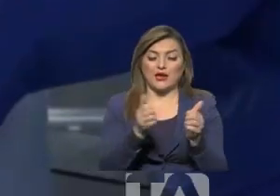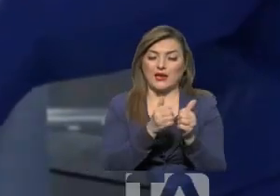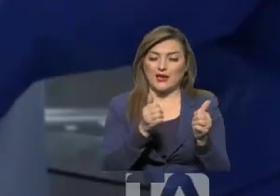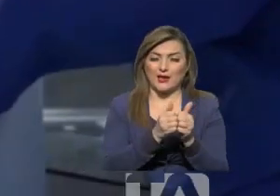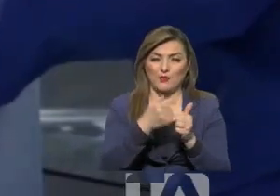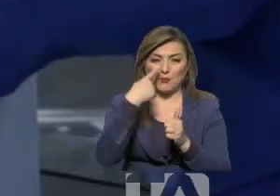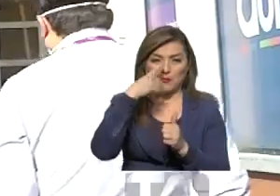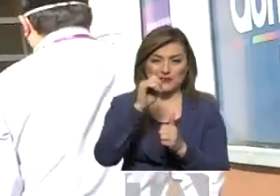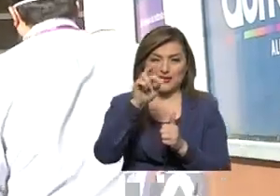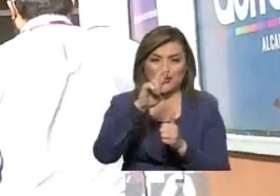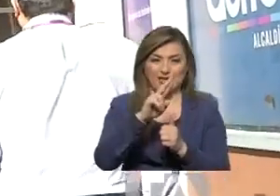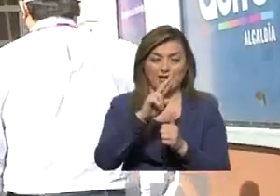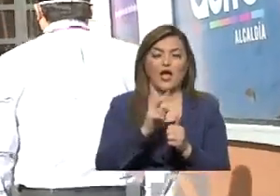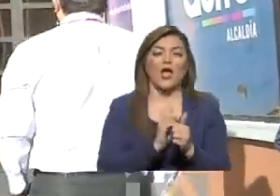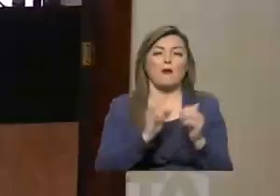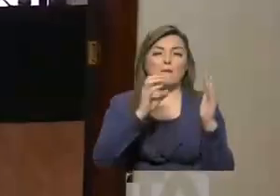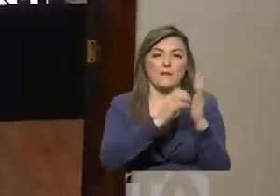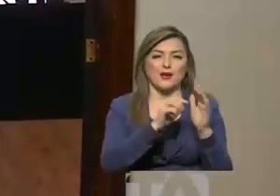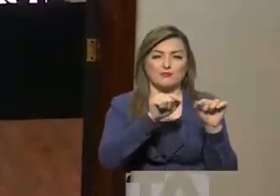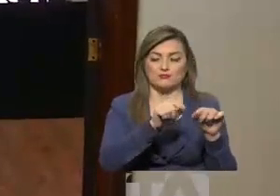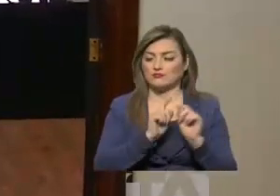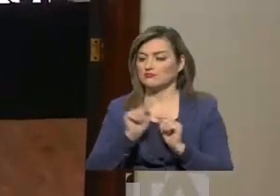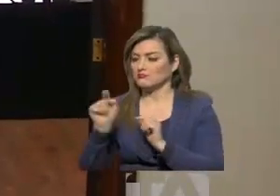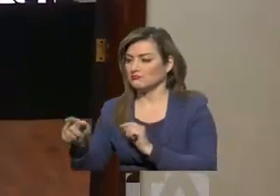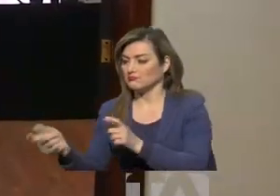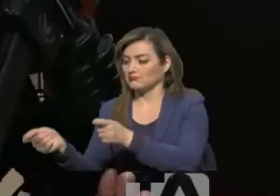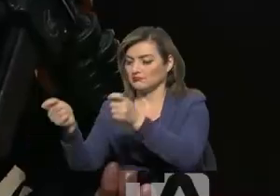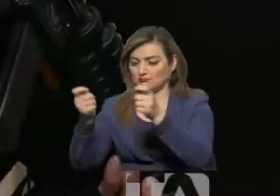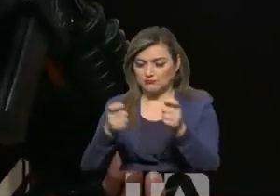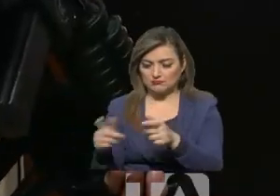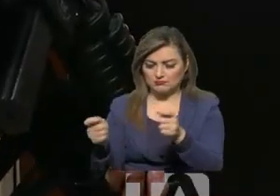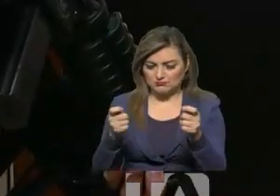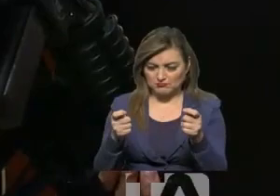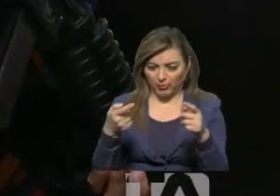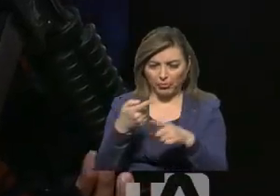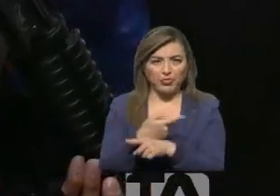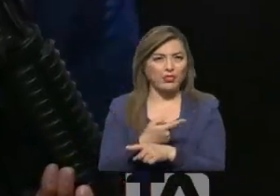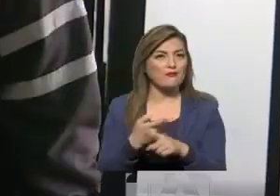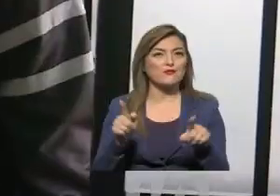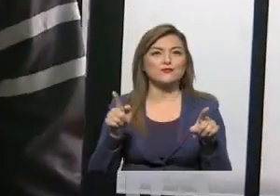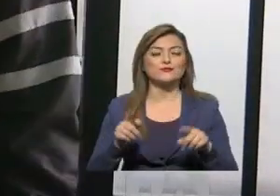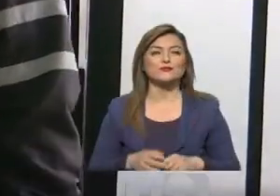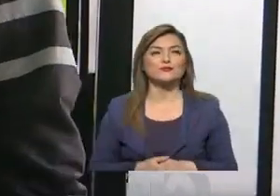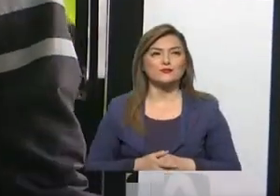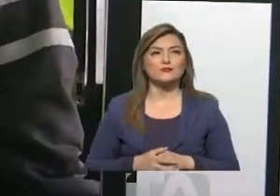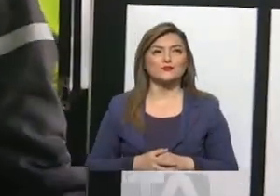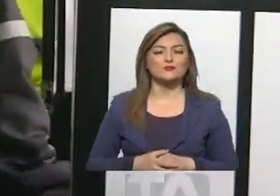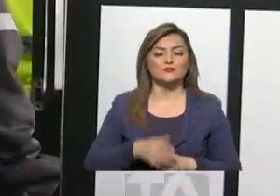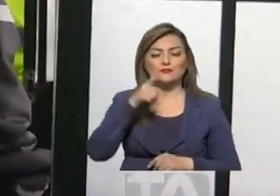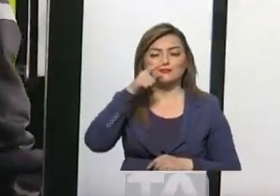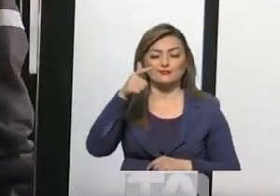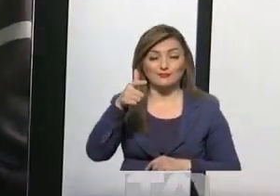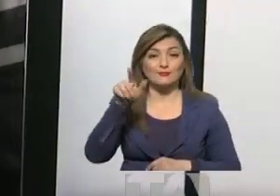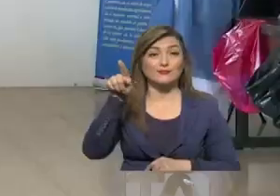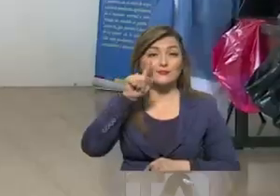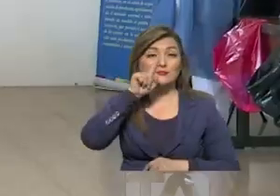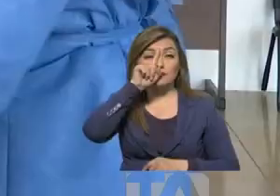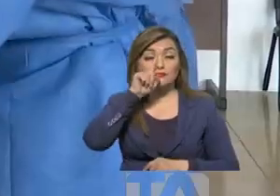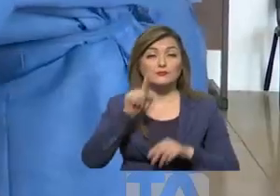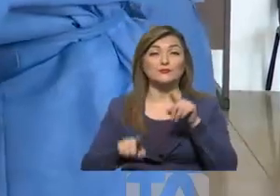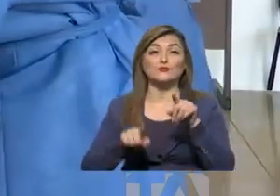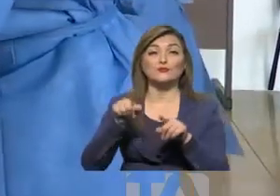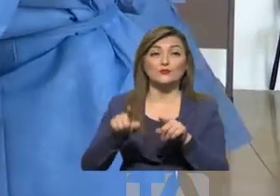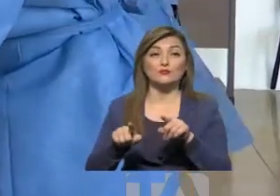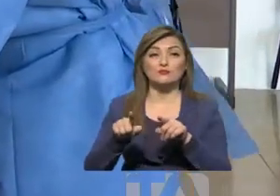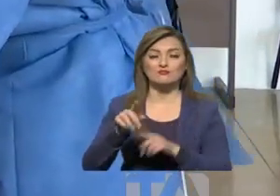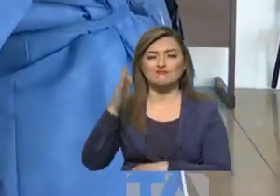los contratados. De esto, la fiscalía habría probado que tanto Yunda como sus funcionarios, algunos de ellos también procesados,